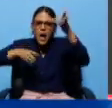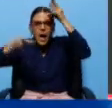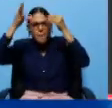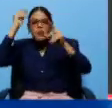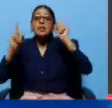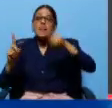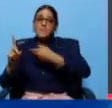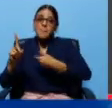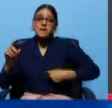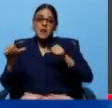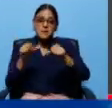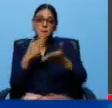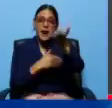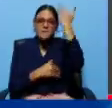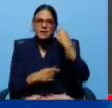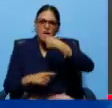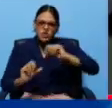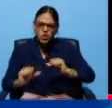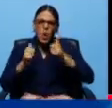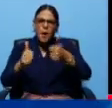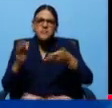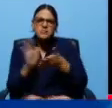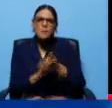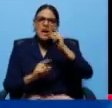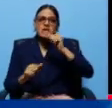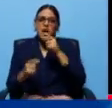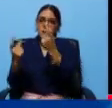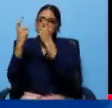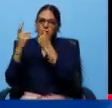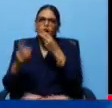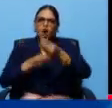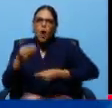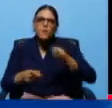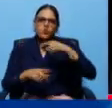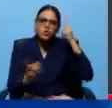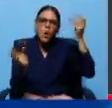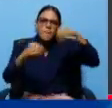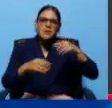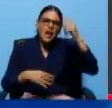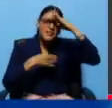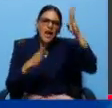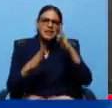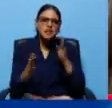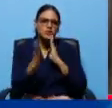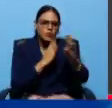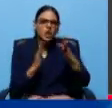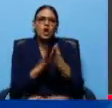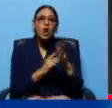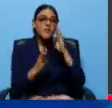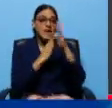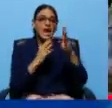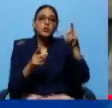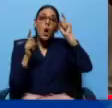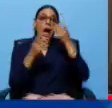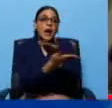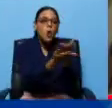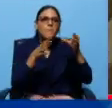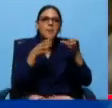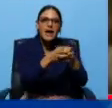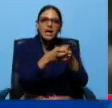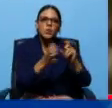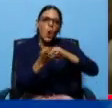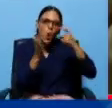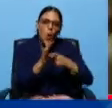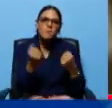presidente, también la semana pasada empezamos, como usted lo instruyó, el plan de atención integral a los maestros. La atención